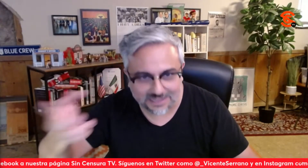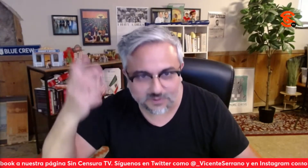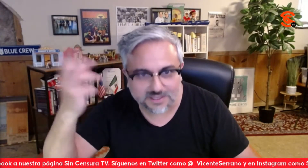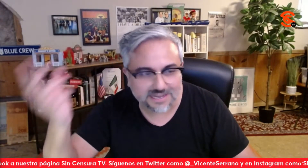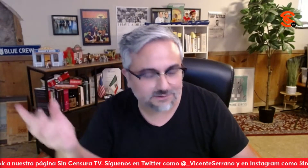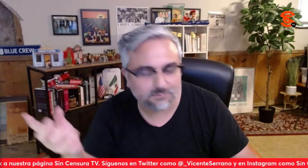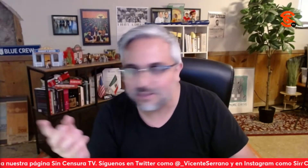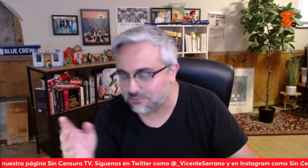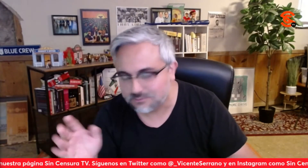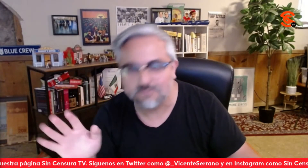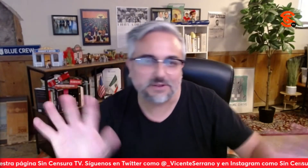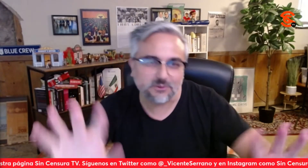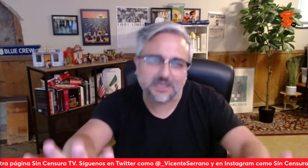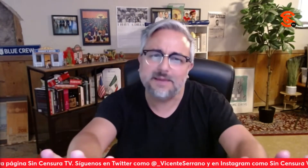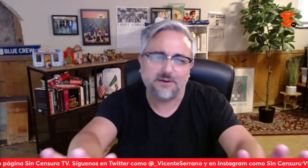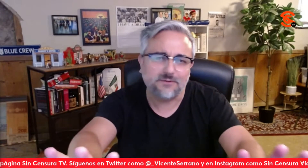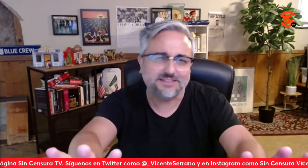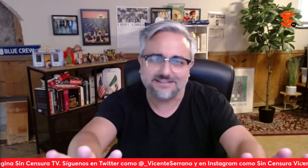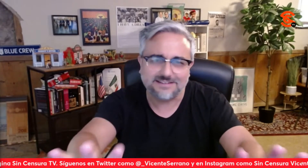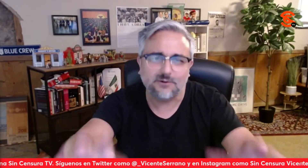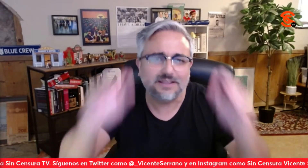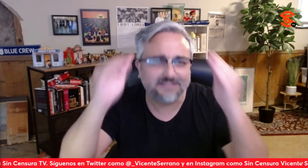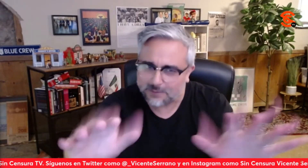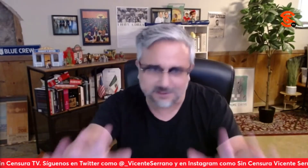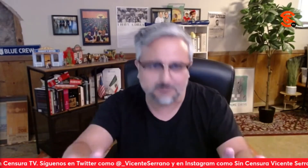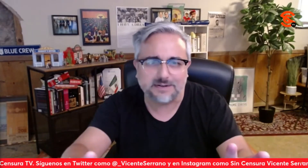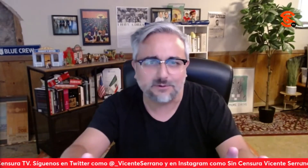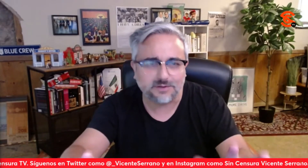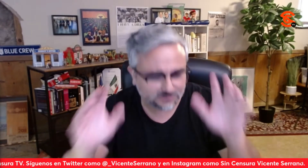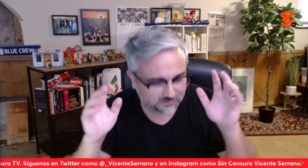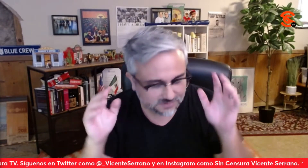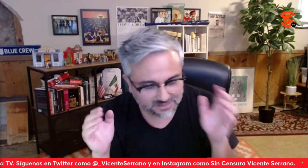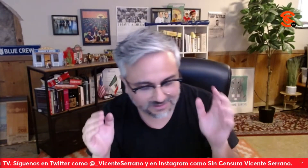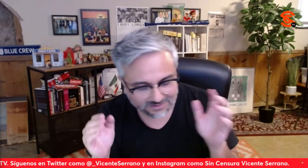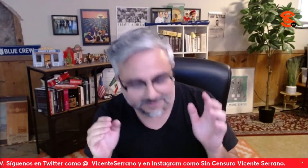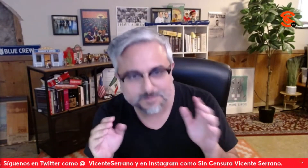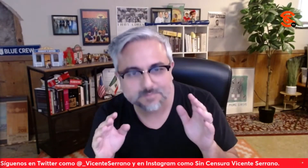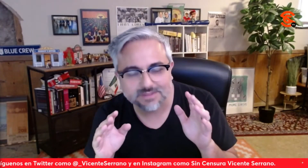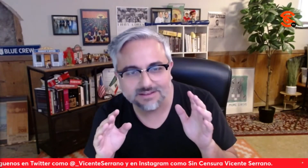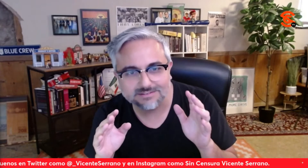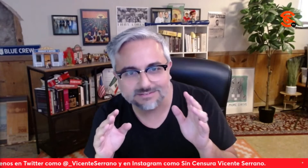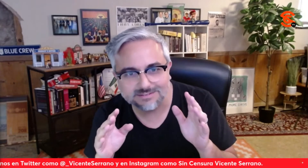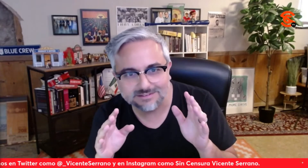otra analogía al respecto. Perdón que vaya con tantas analogías, y ya voy a terminar con esto.